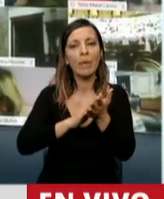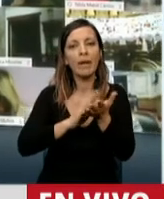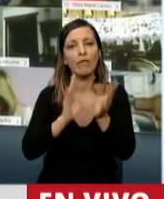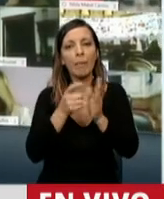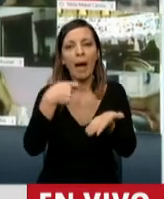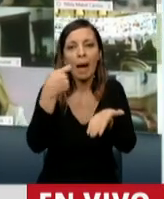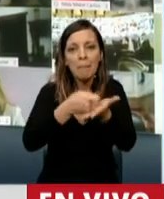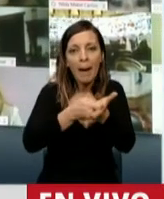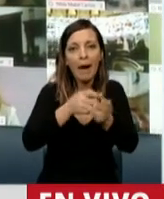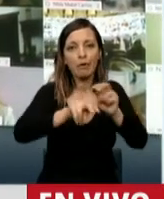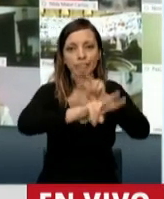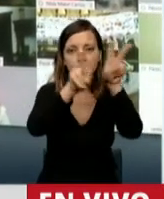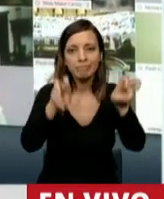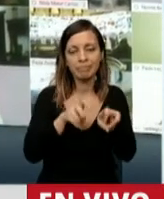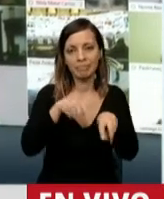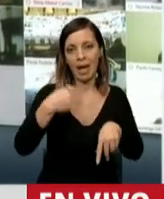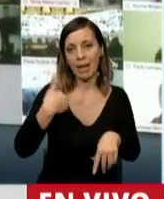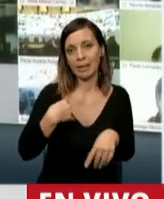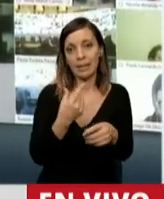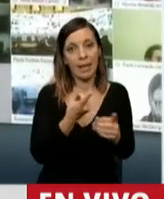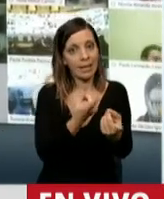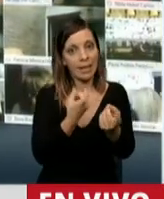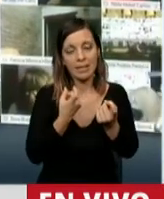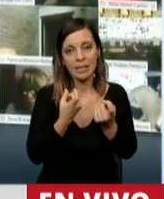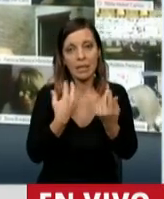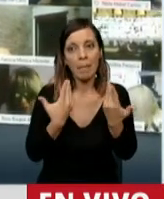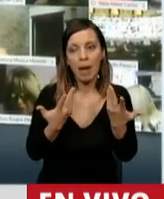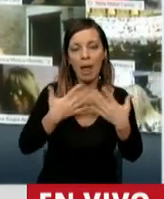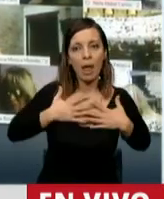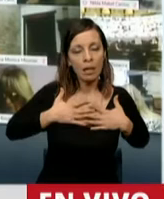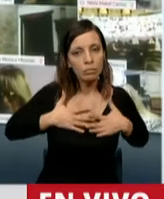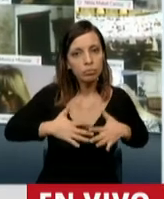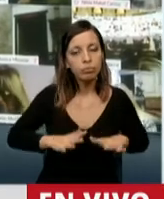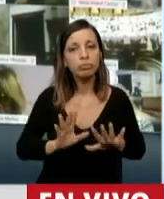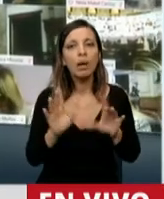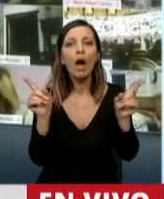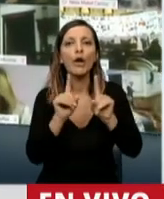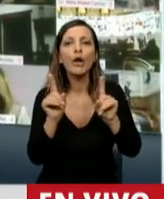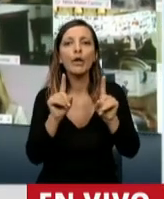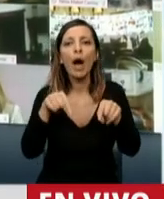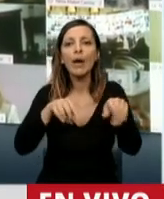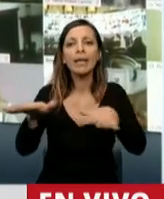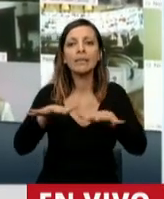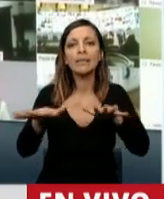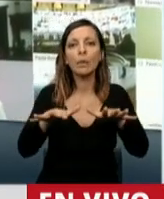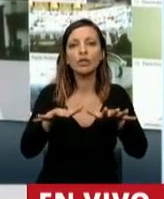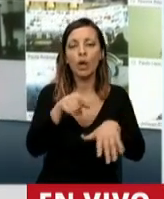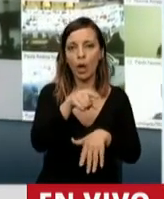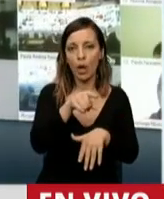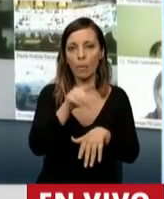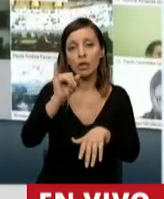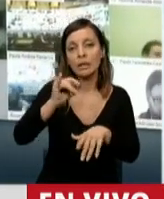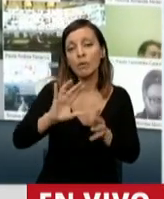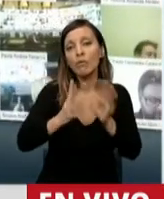país necesita, está esperando para aliviar, no en la coyuntura de crisis que estamos viviendo, pero sí